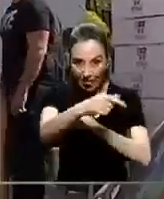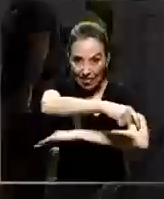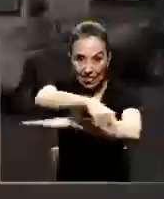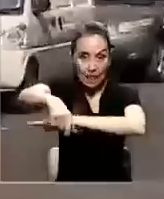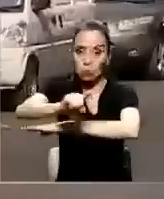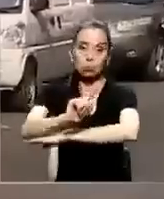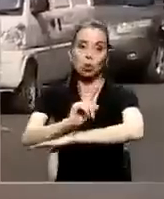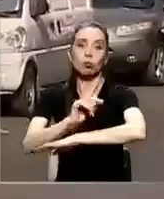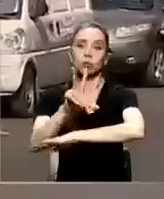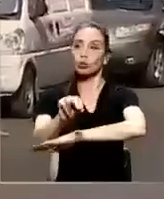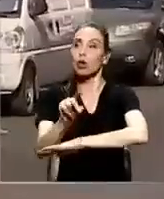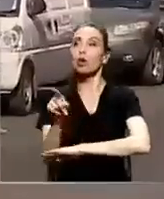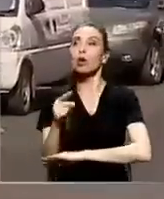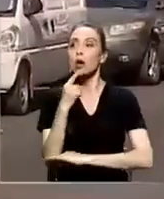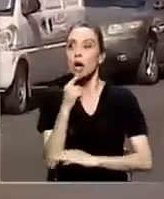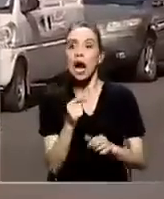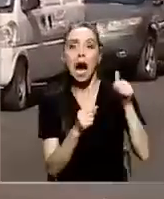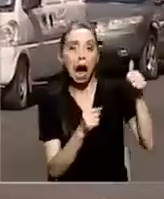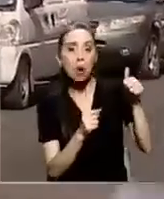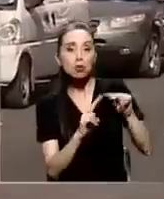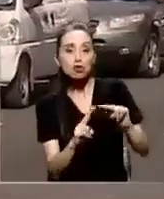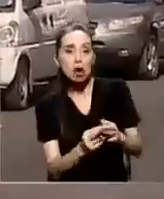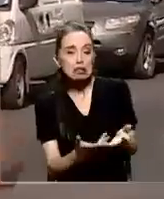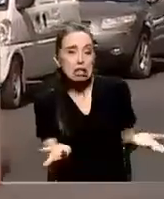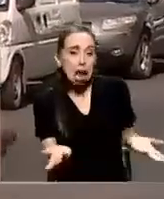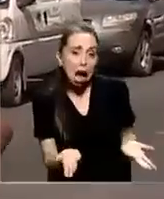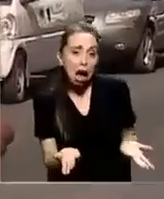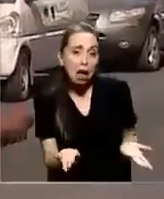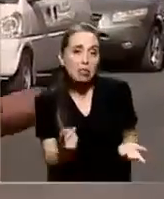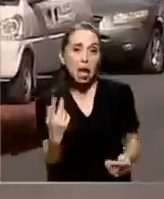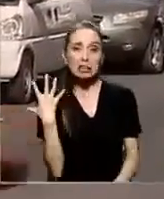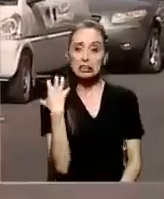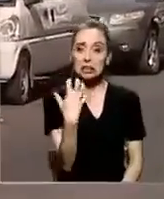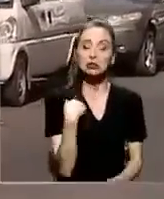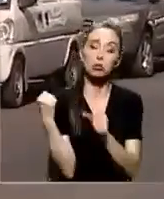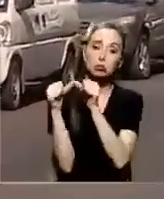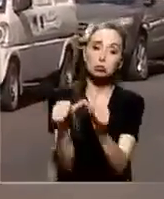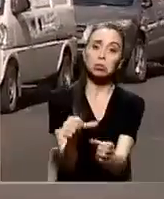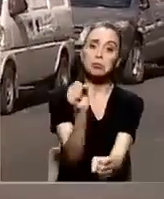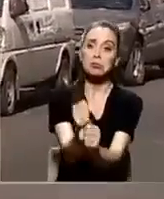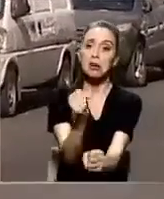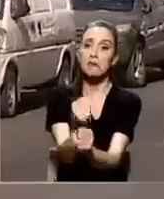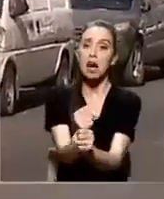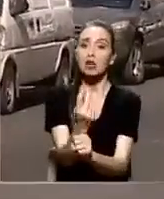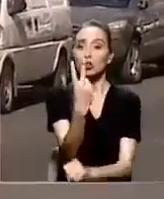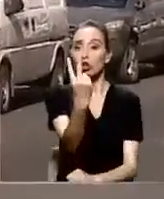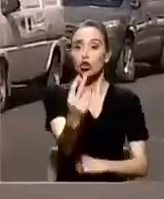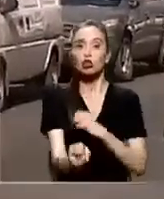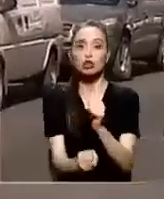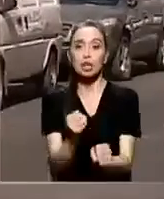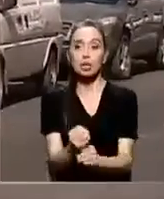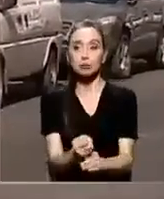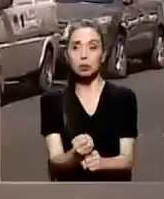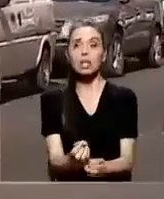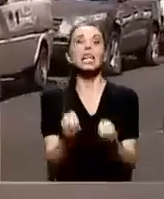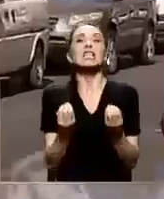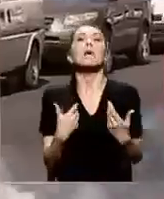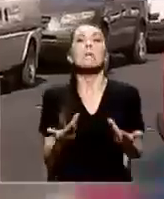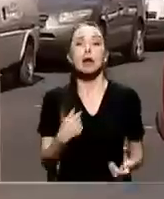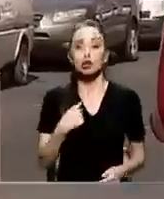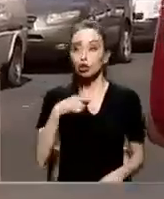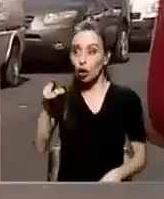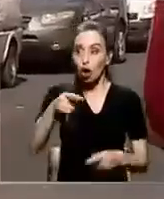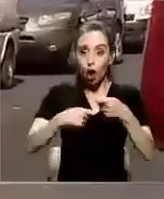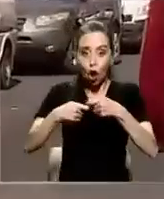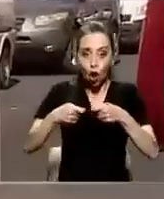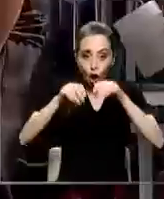locales. ¿Sabéis que la autoridad acá no hace nada por Estación Central? Yo llevo aquí trabajando 12 años. ¿Qué me pasó? Yo tengo ese